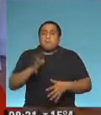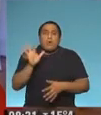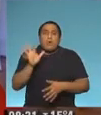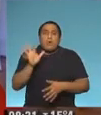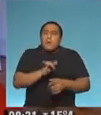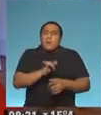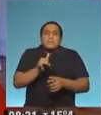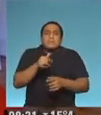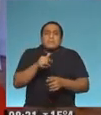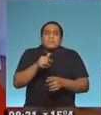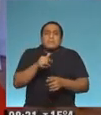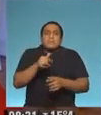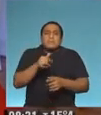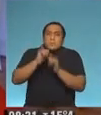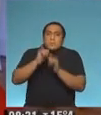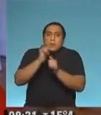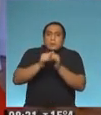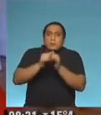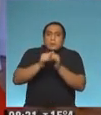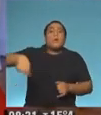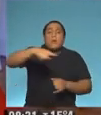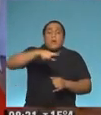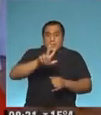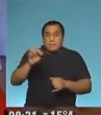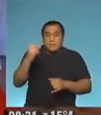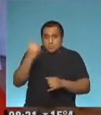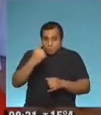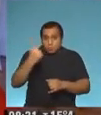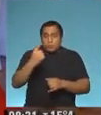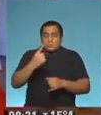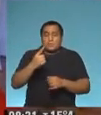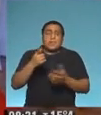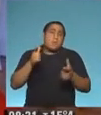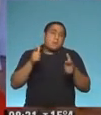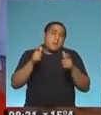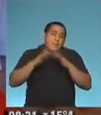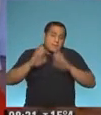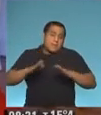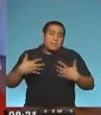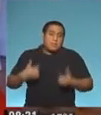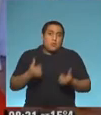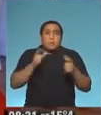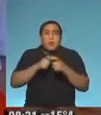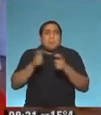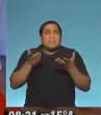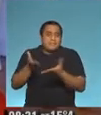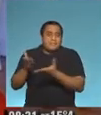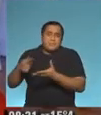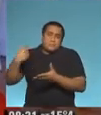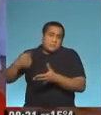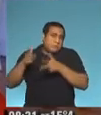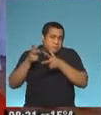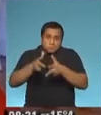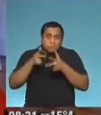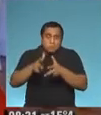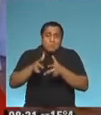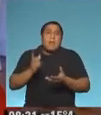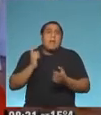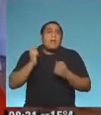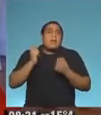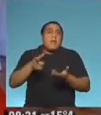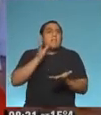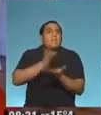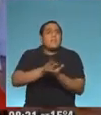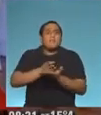con ustedes estos 30 minutos de Quédate en Casa Salud, que es un espacio de servicios, como siempre les decimos, pero esencialmente de garantía de derechos. El derecho